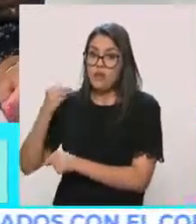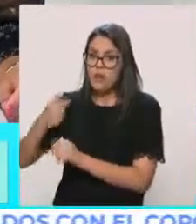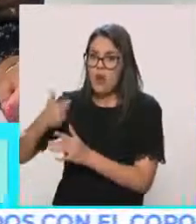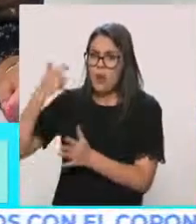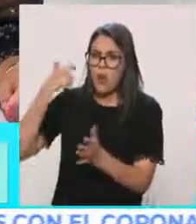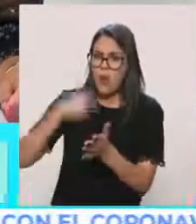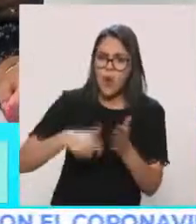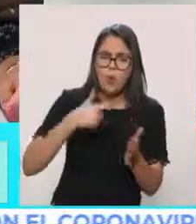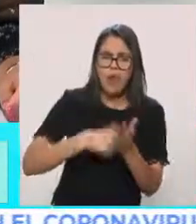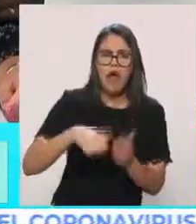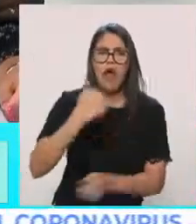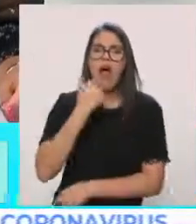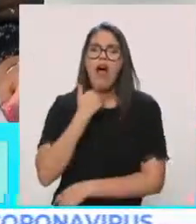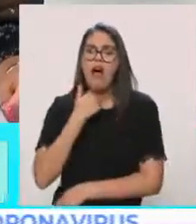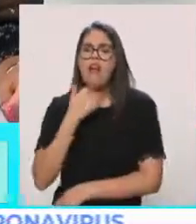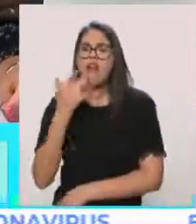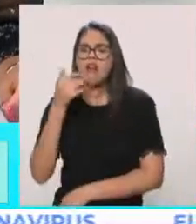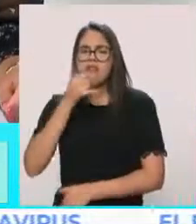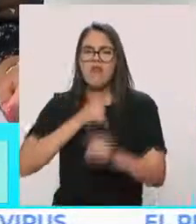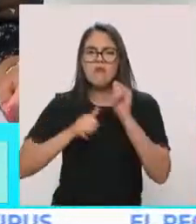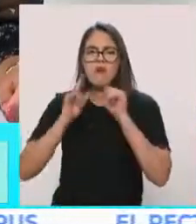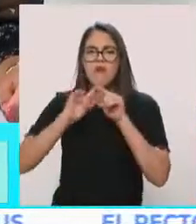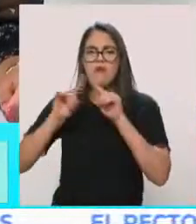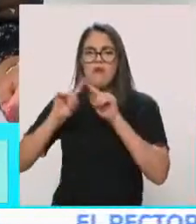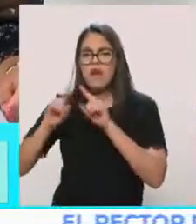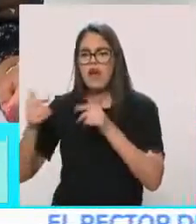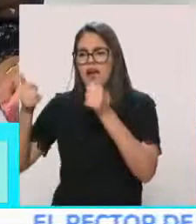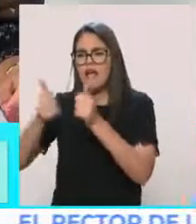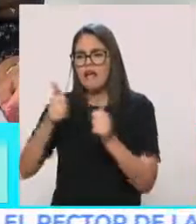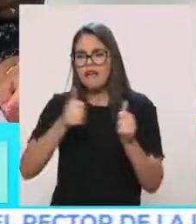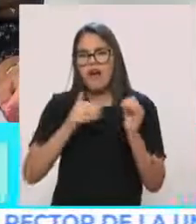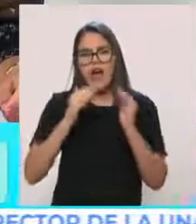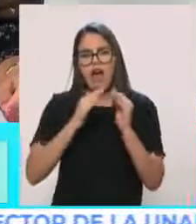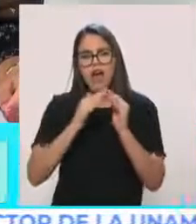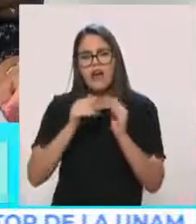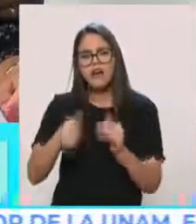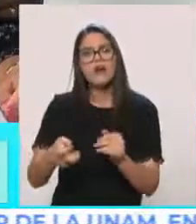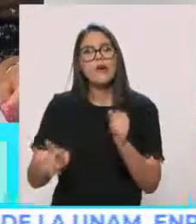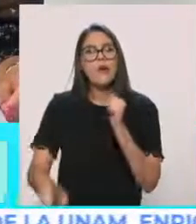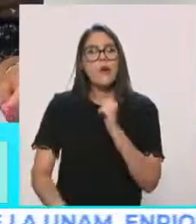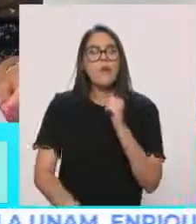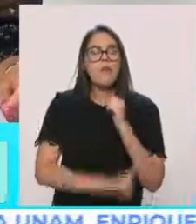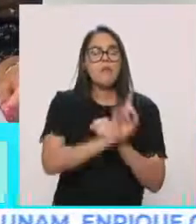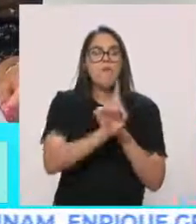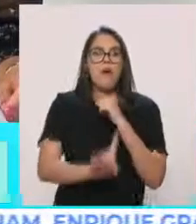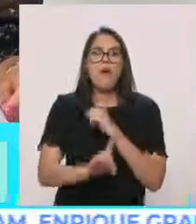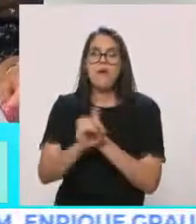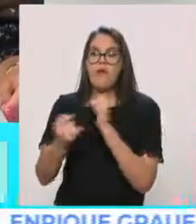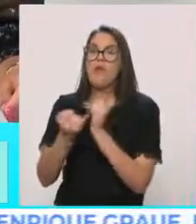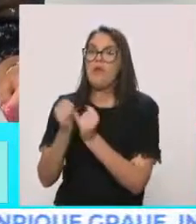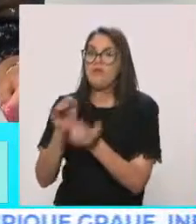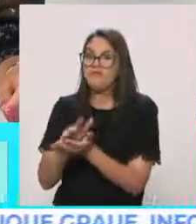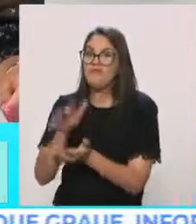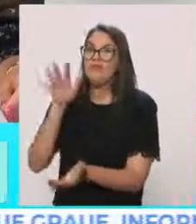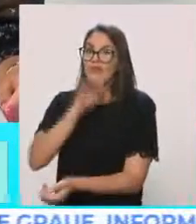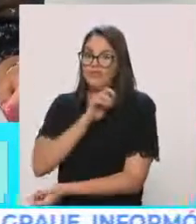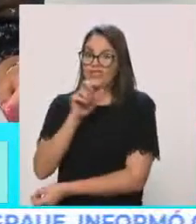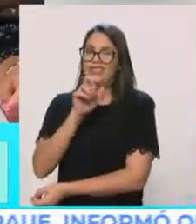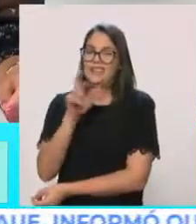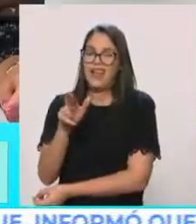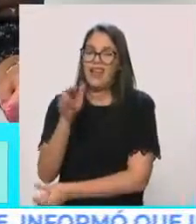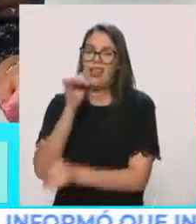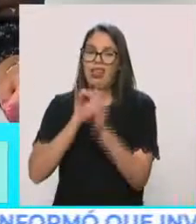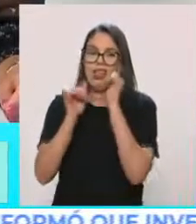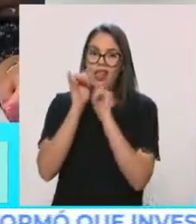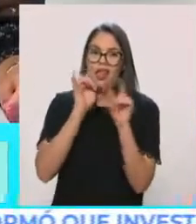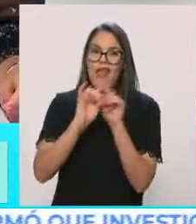familiar, vinculado con el aislamiento. En algunos casos no quiere decir que sea una tendencia generalizada, pero sí puede contribuir a